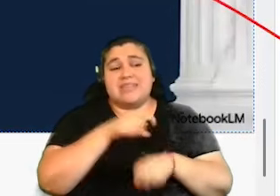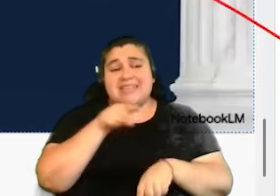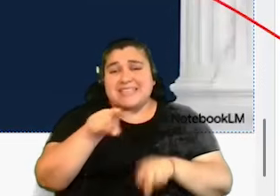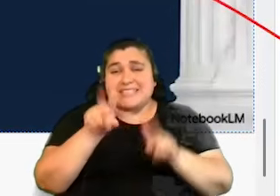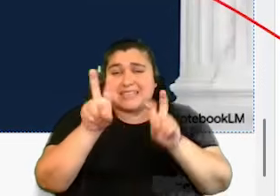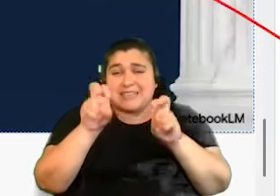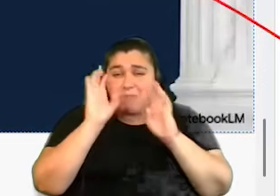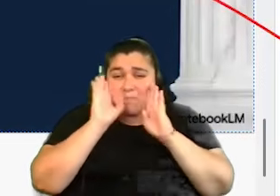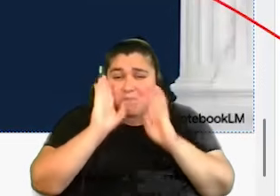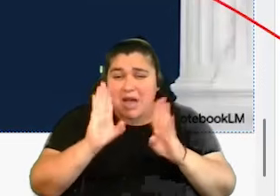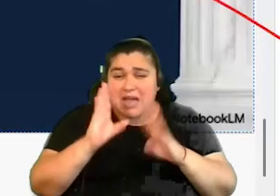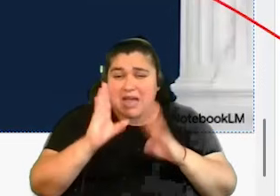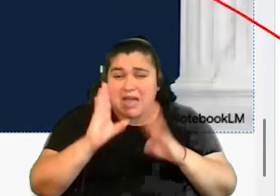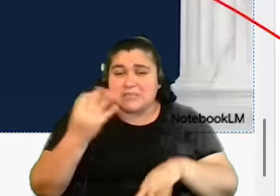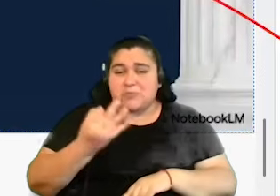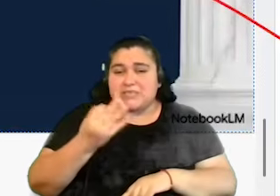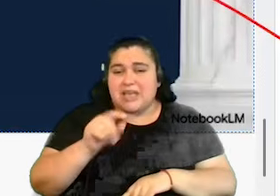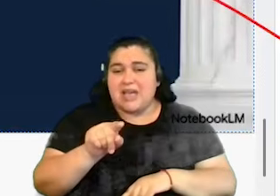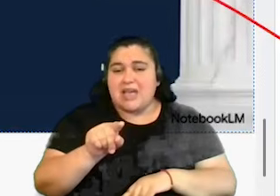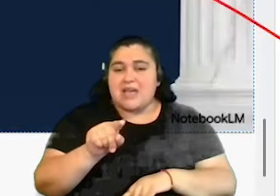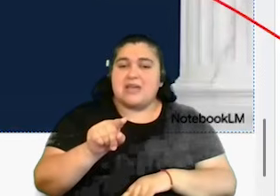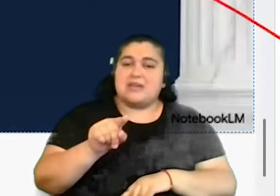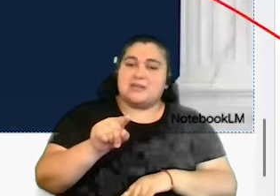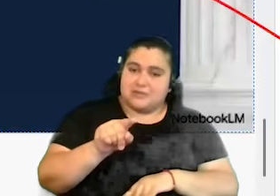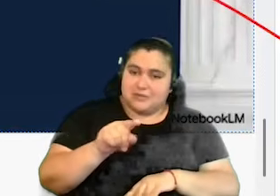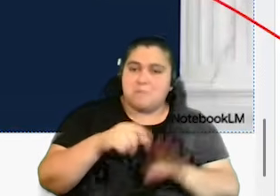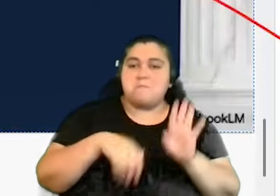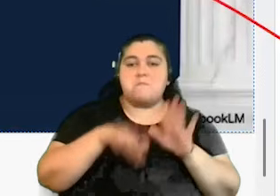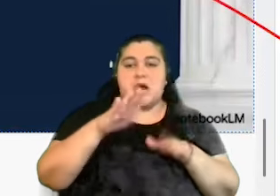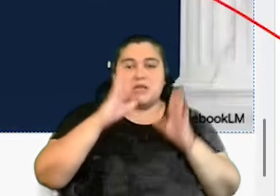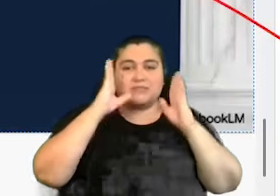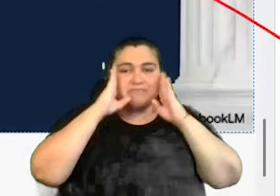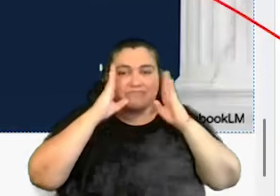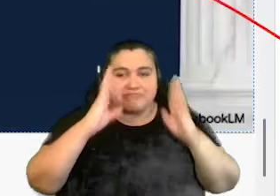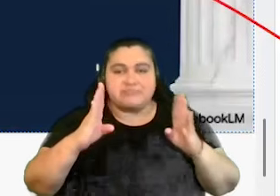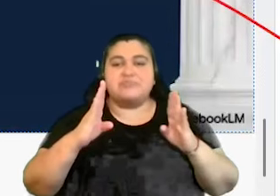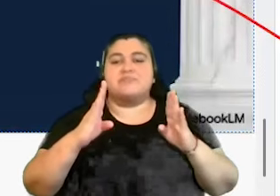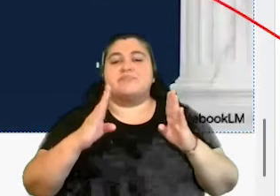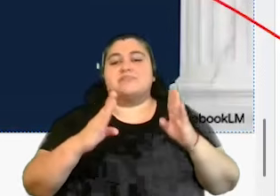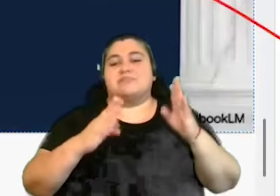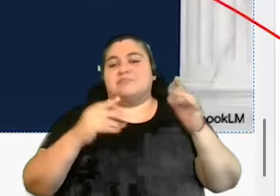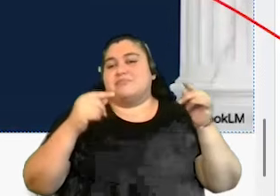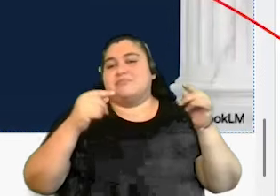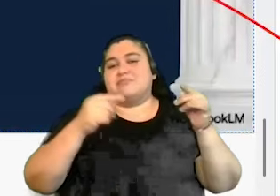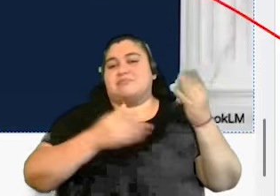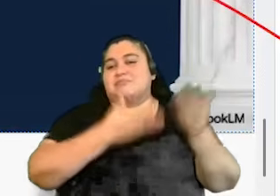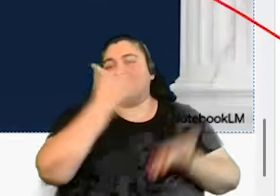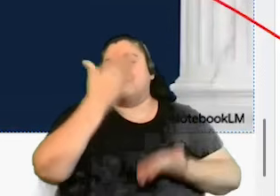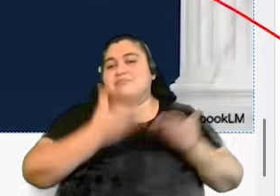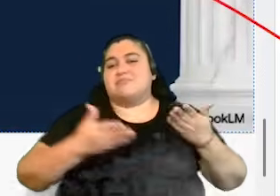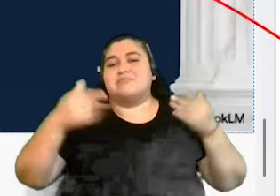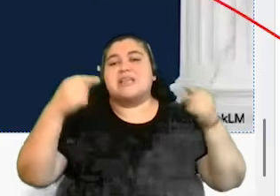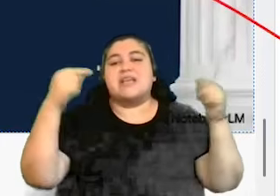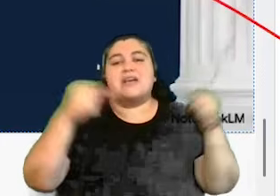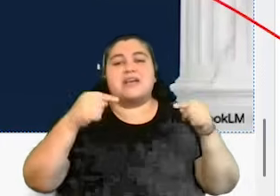quizás veo que vamos a focalizarnos más en personas jurídicas. Como que hay una diferencia,